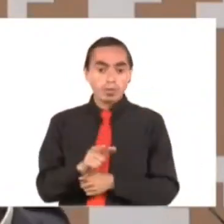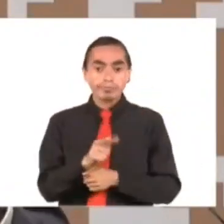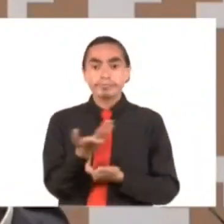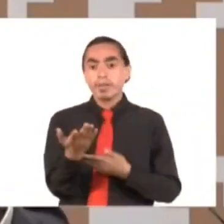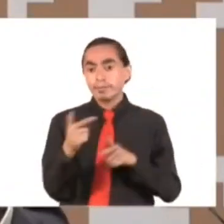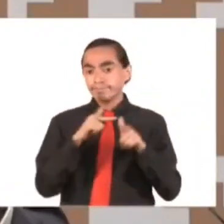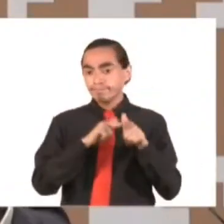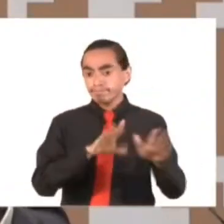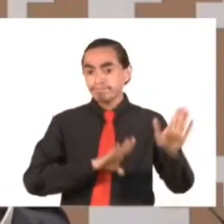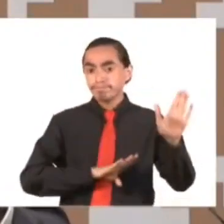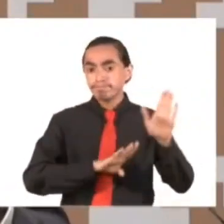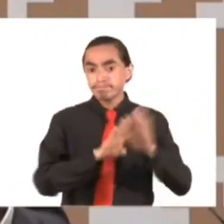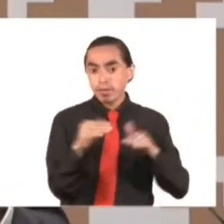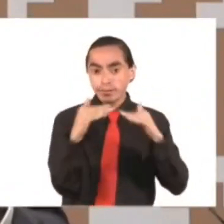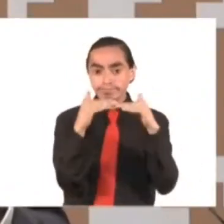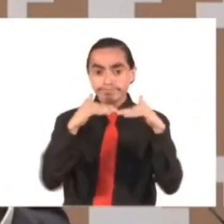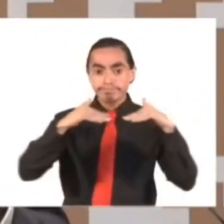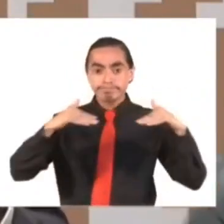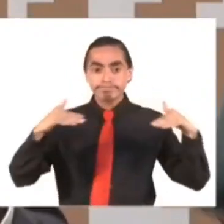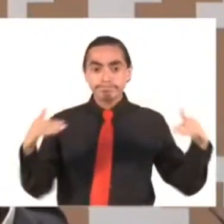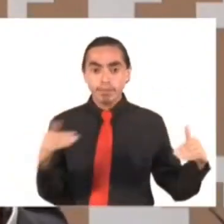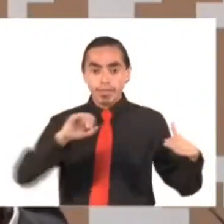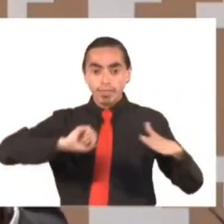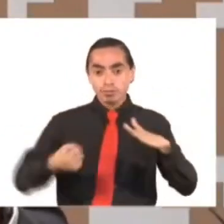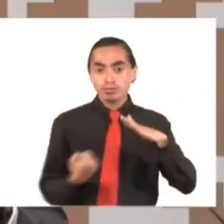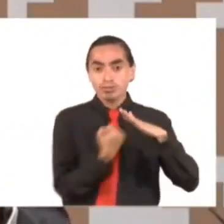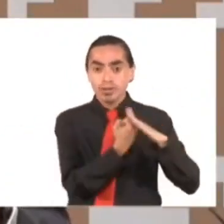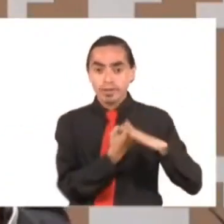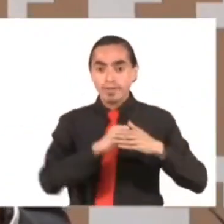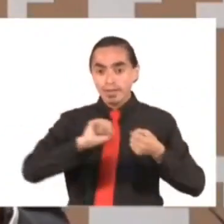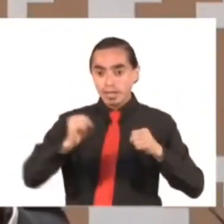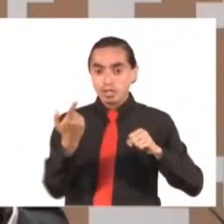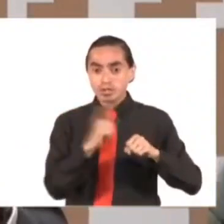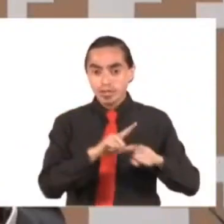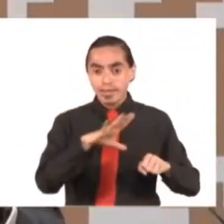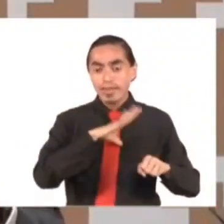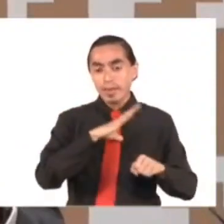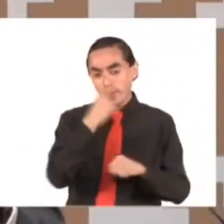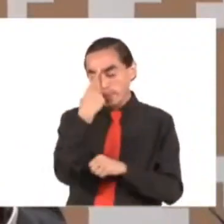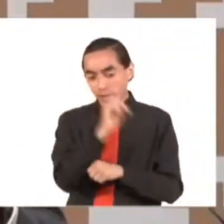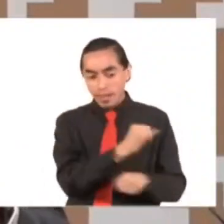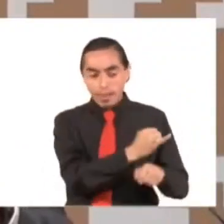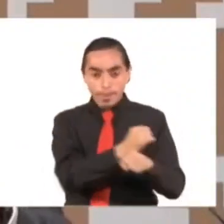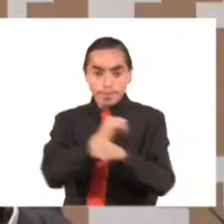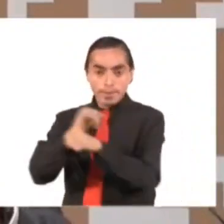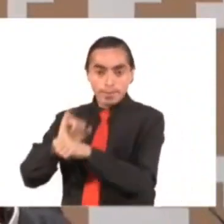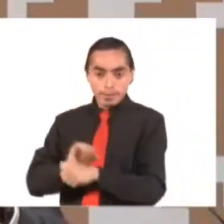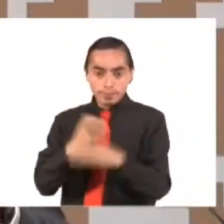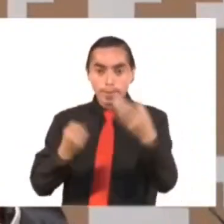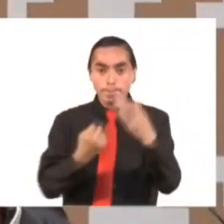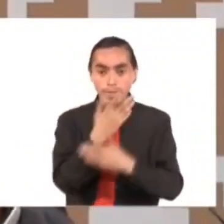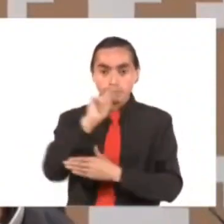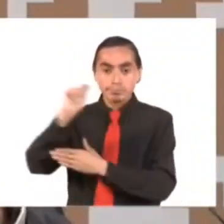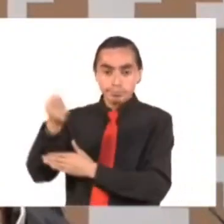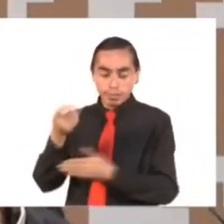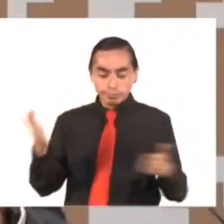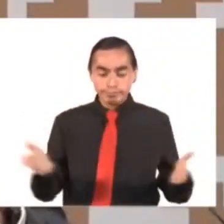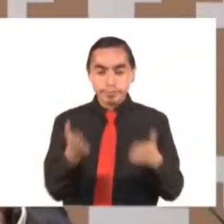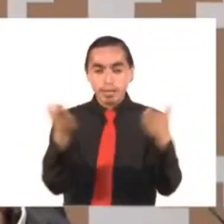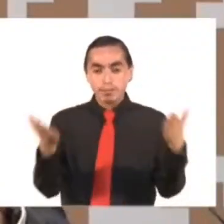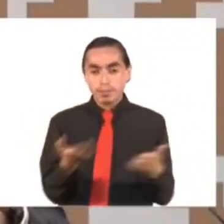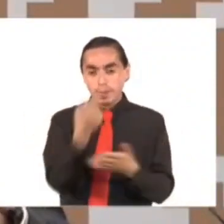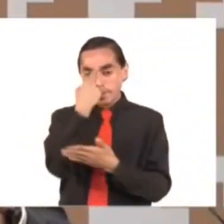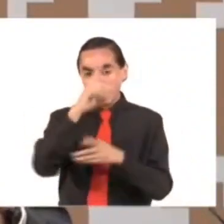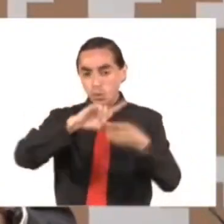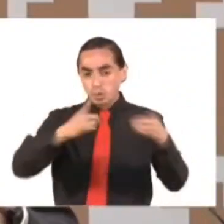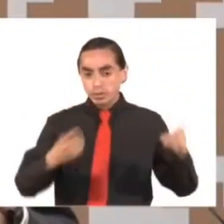justo, igualitario y sostenible de la sociedad, impulsando la investigación y la innovación que pueda detonar un